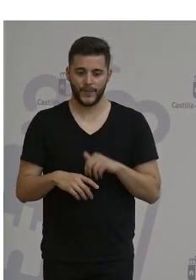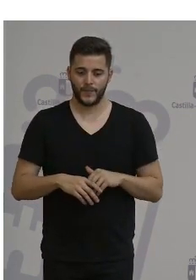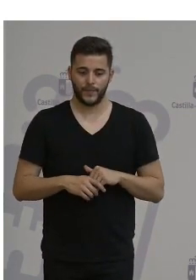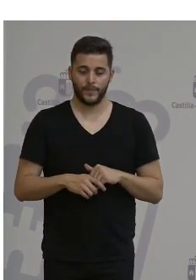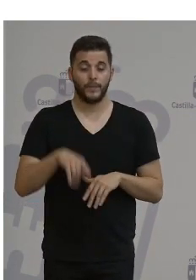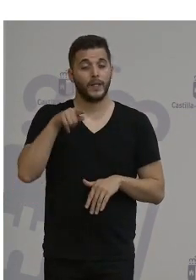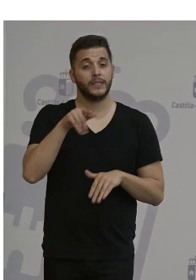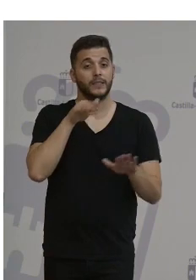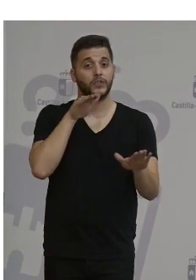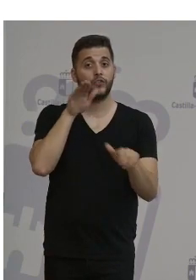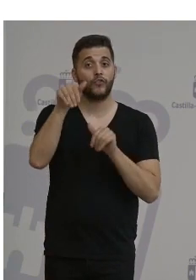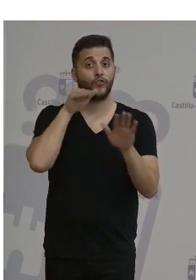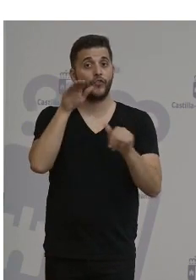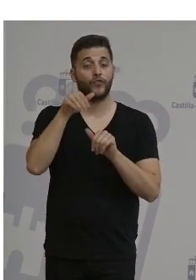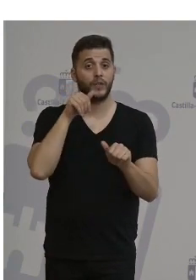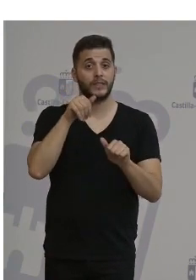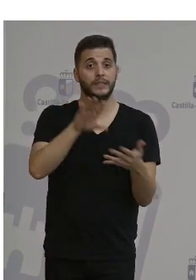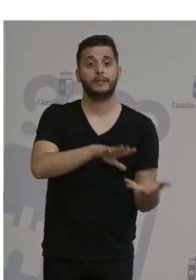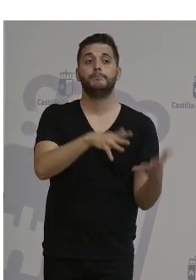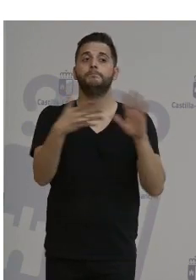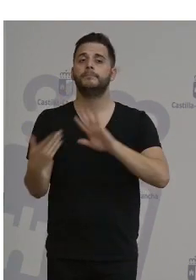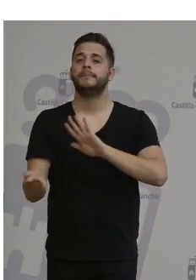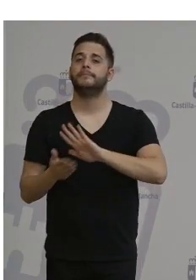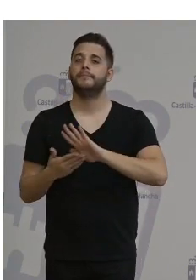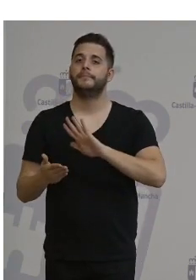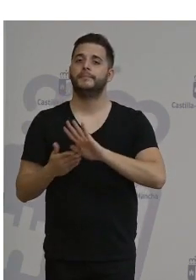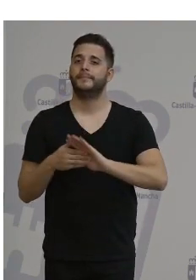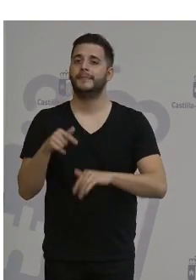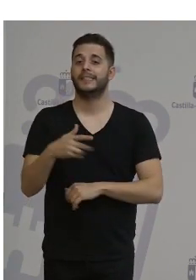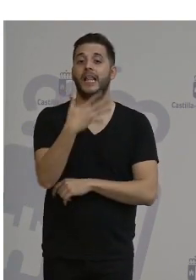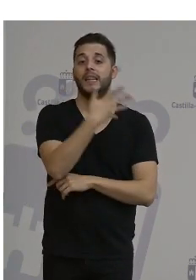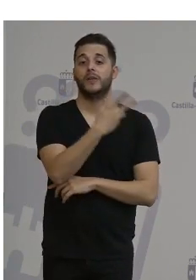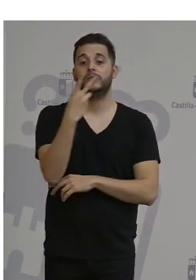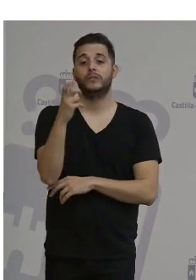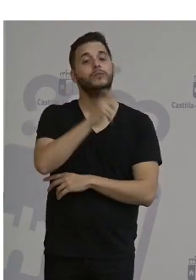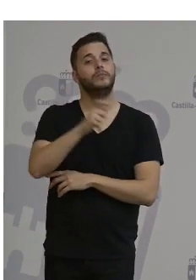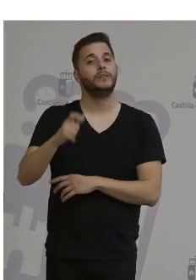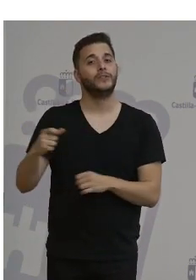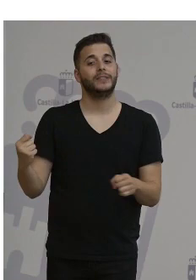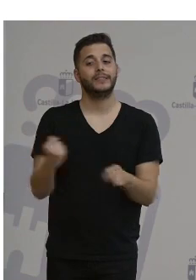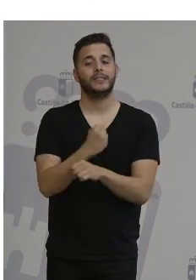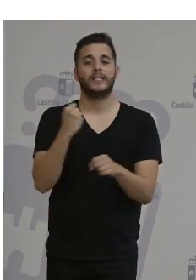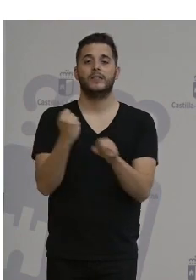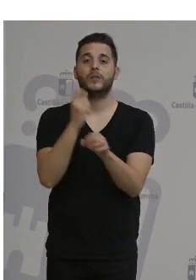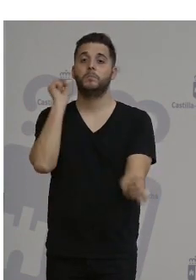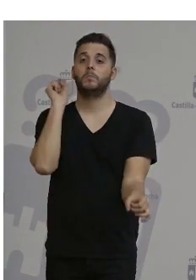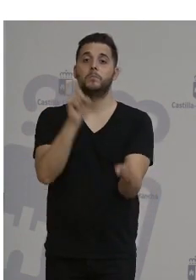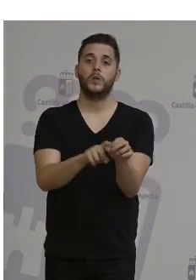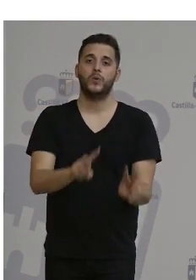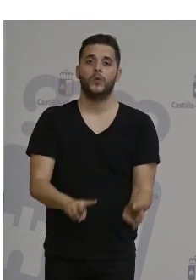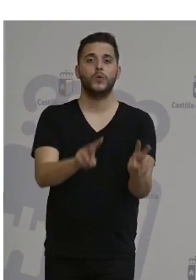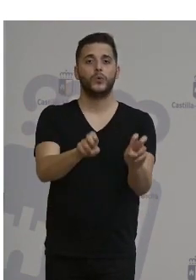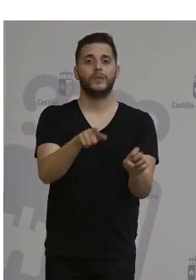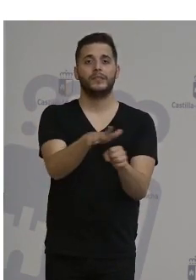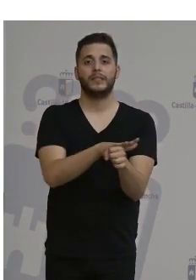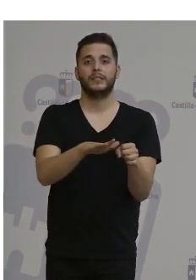Estas ofertas se materializaron en la incorporación de 52 trabajadores correspondientes al ámbito de personal